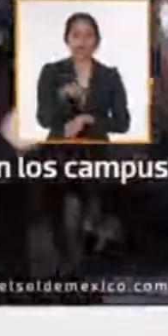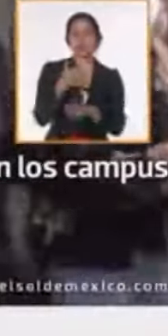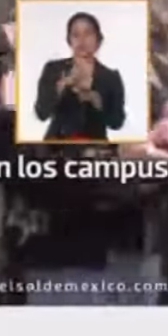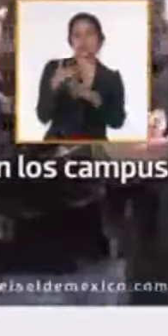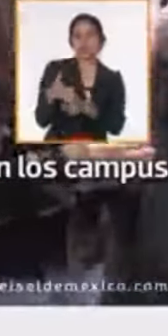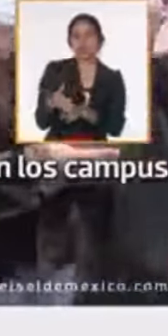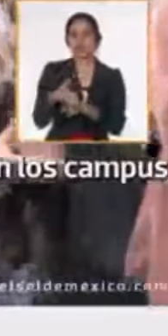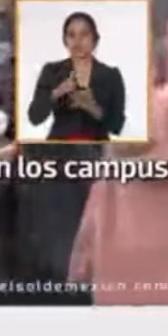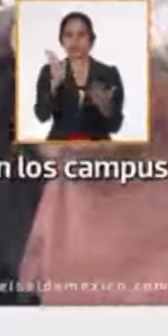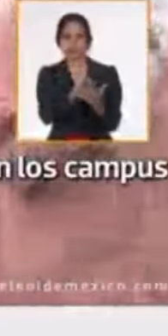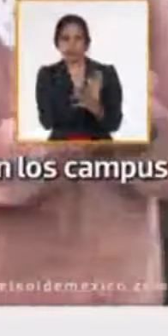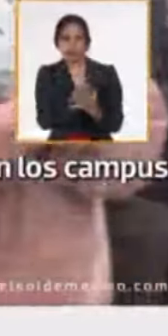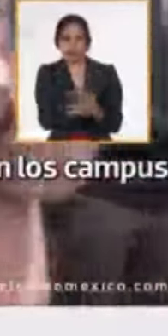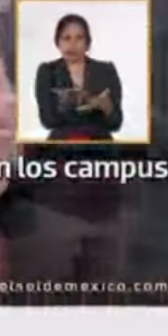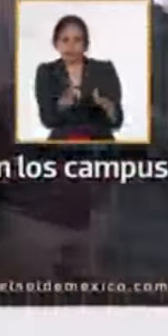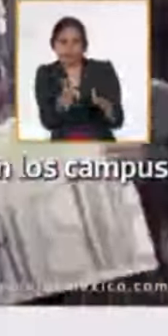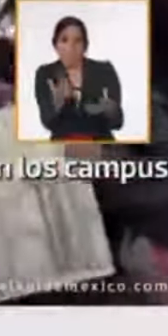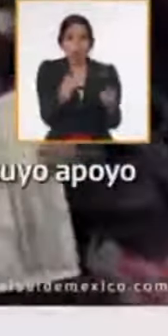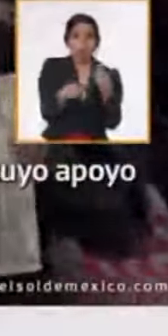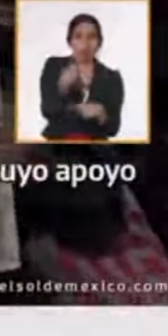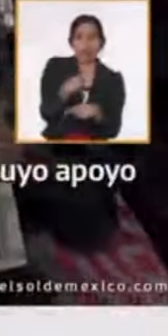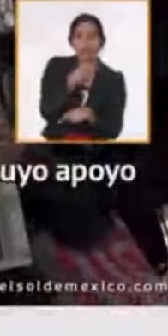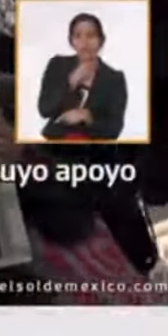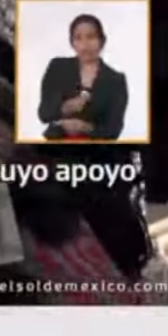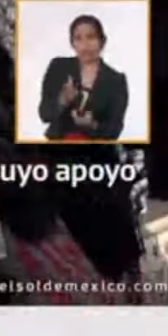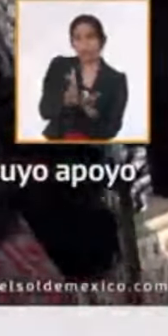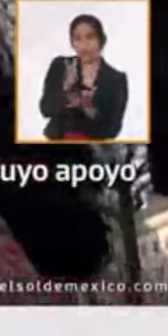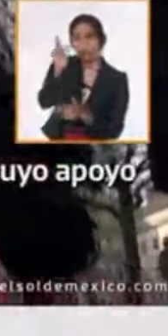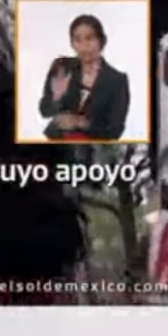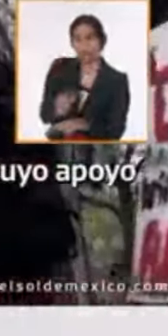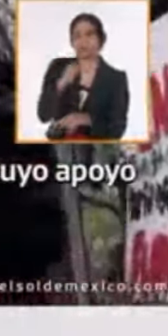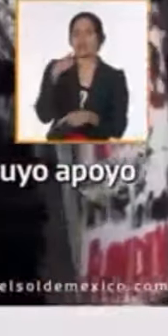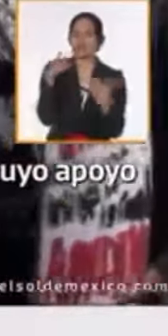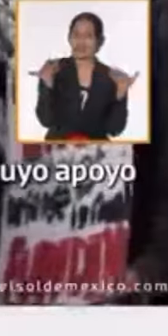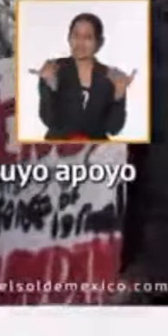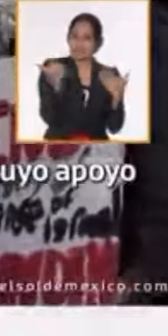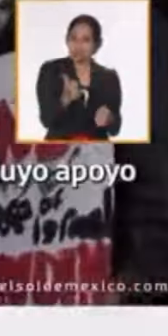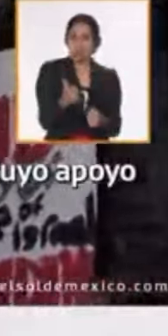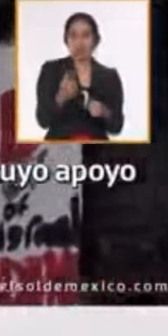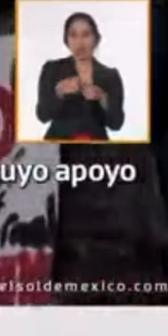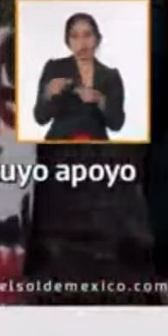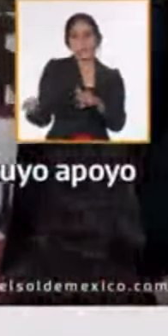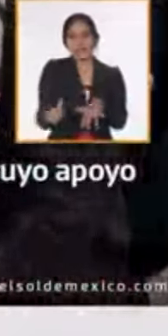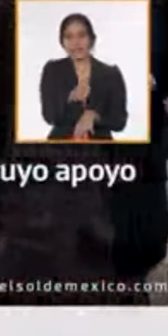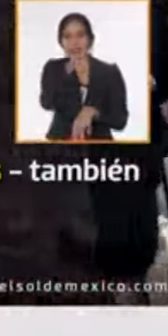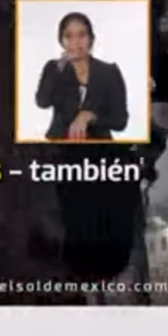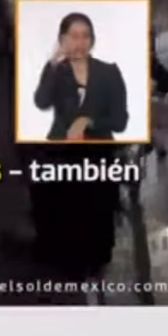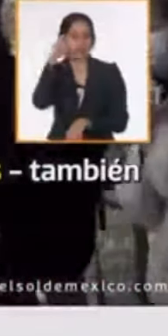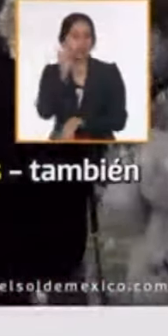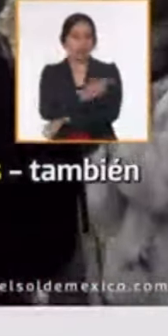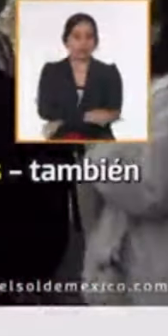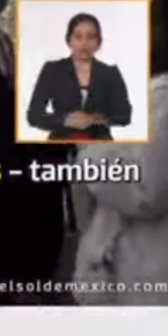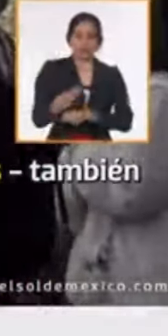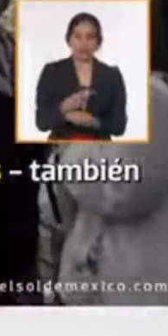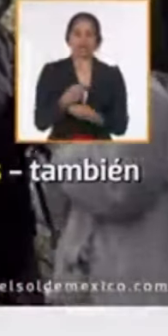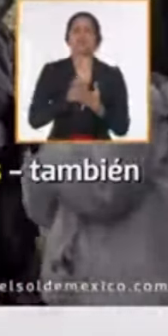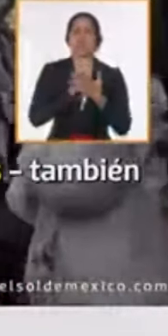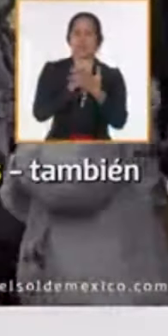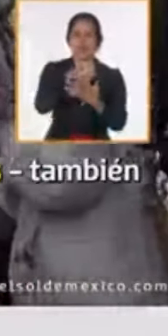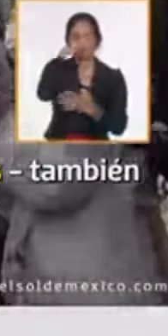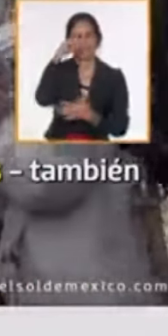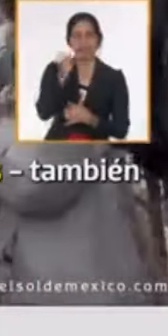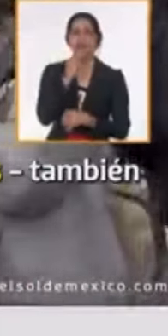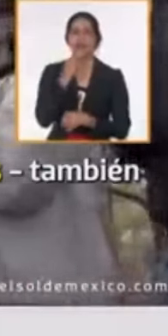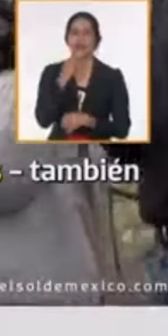dejado perplejos a muchos estudiantes. La administración del presidente Joe Biden, cuyo apoyo incondicional a Israel ha indignado a